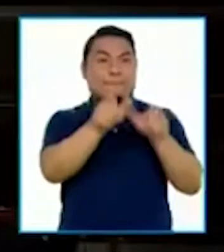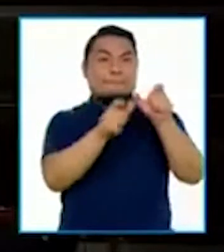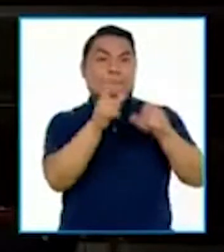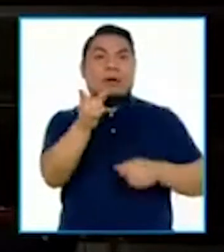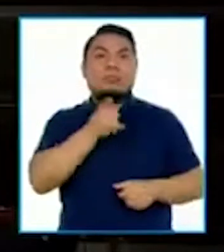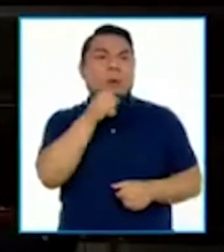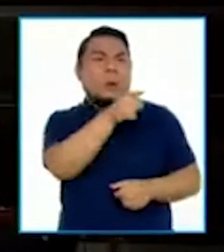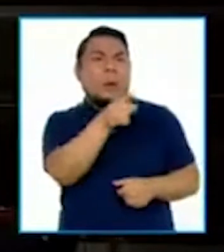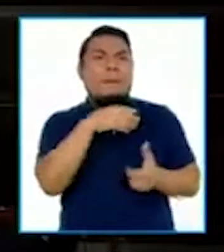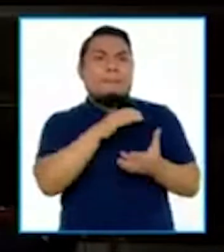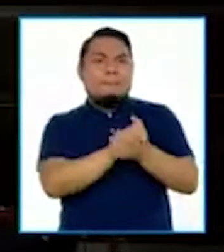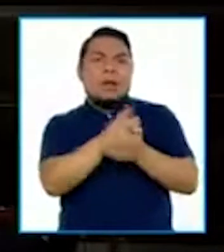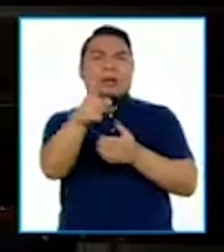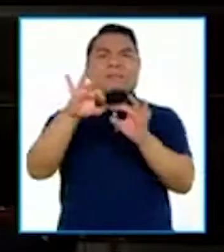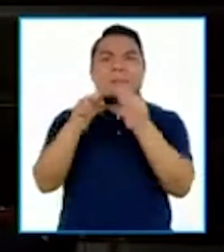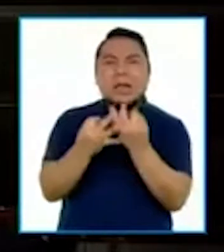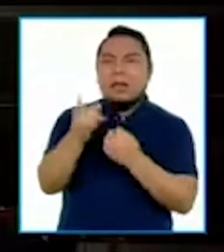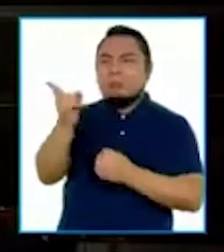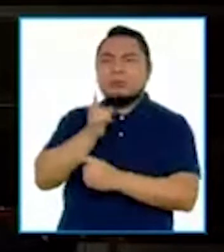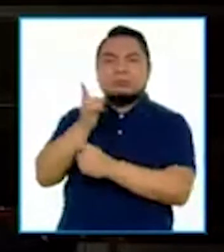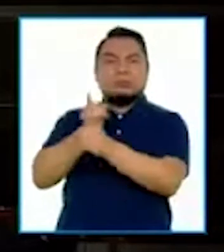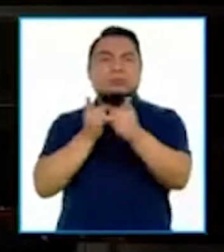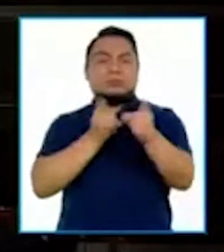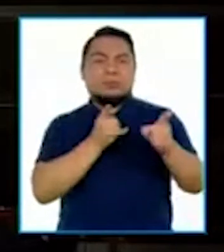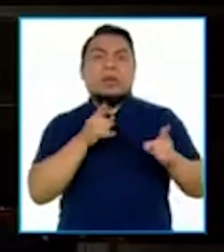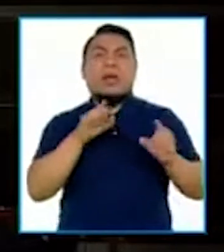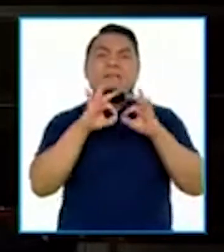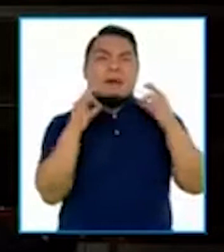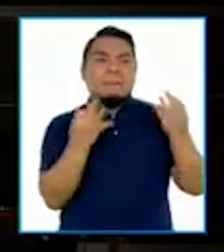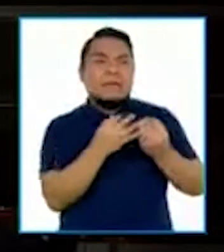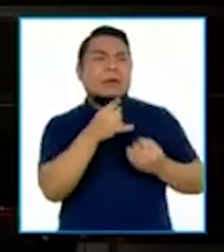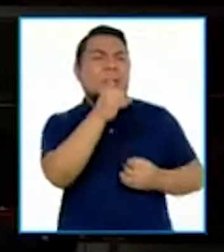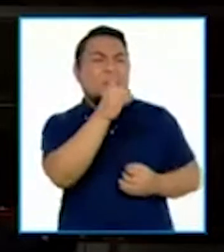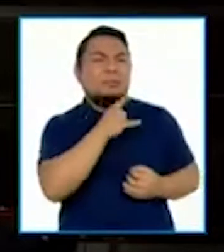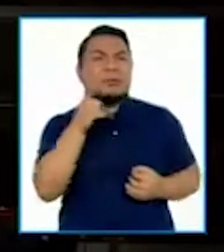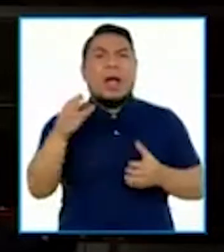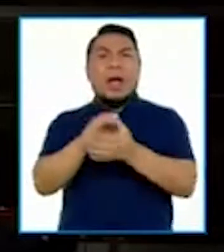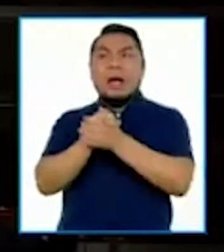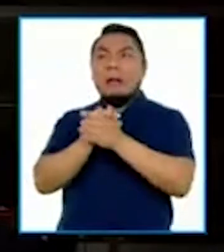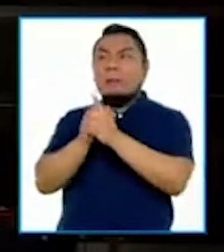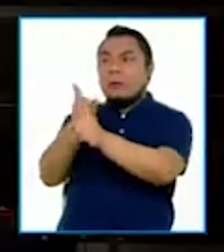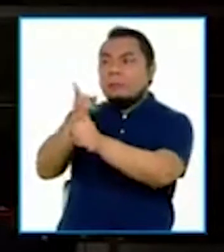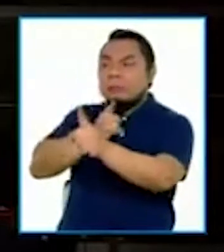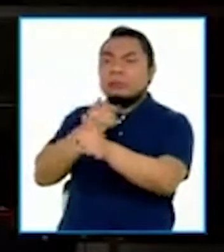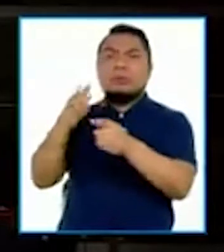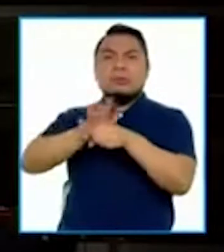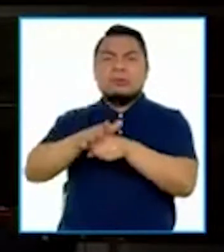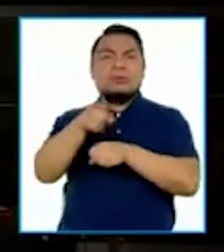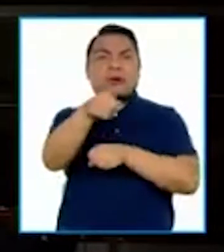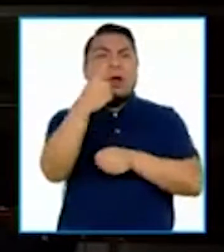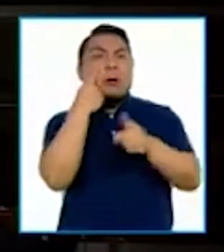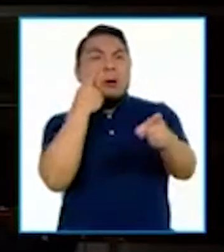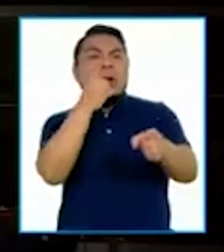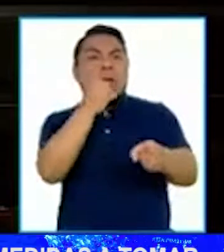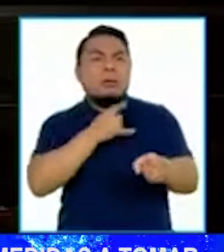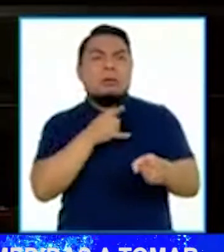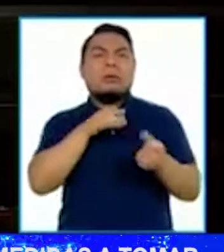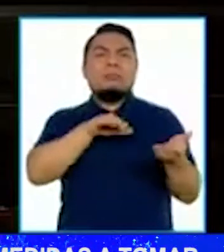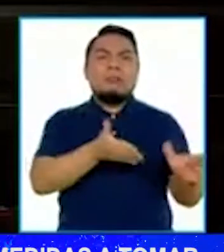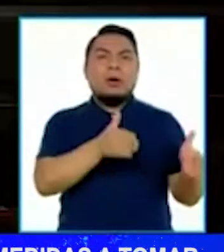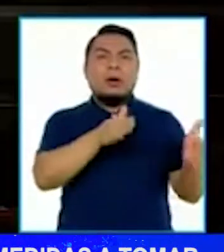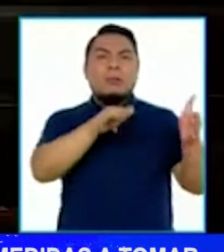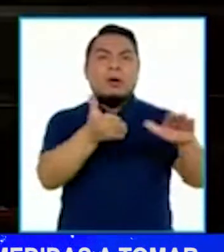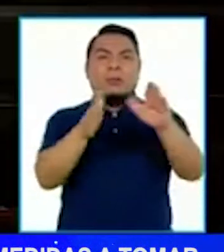personas contagiadas y muchos de nosotros tuvimos familiares, amigos y conocidos que han fallecido